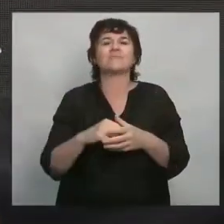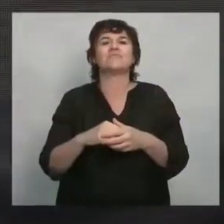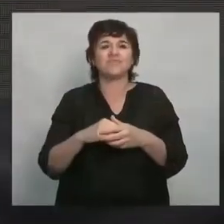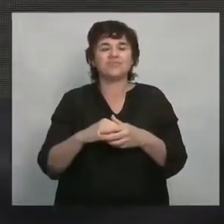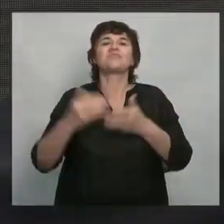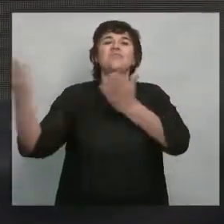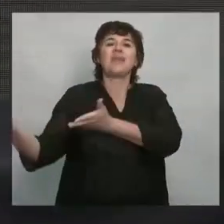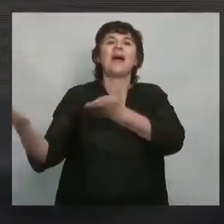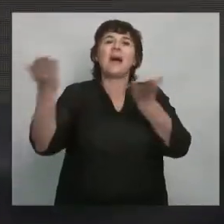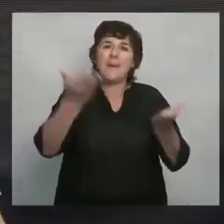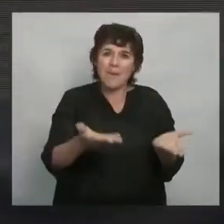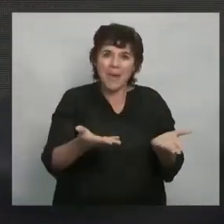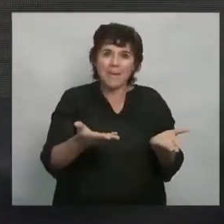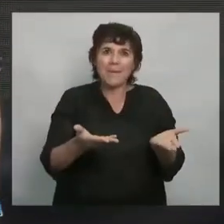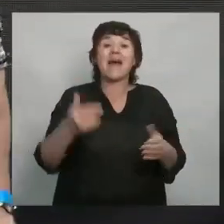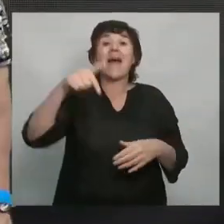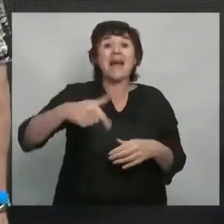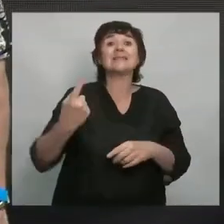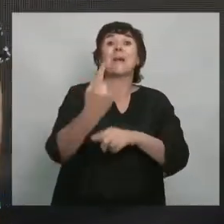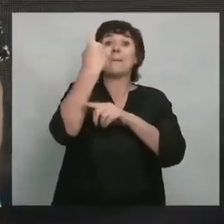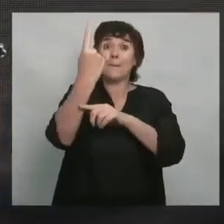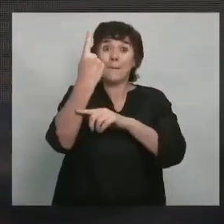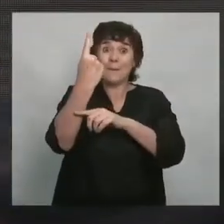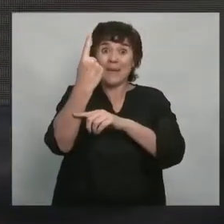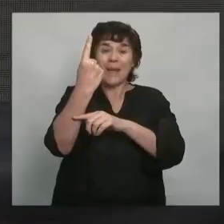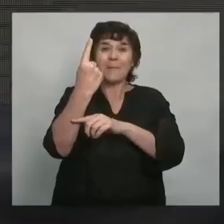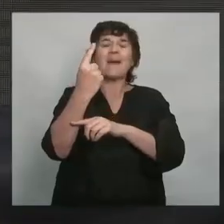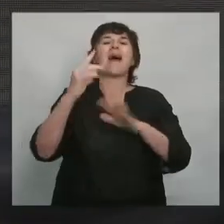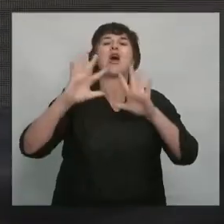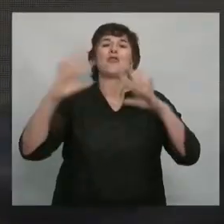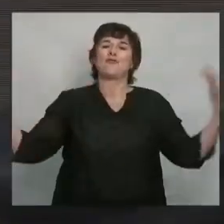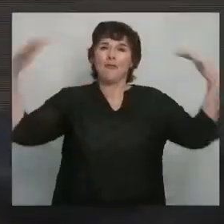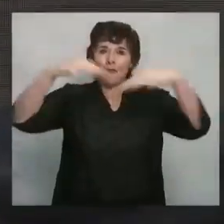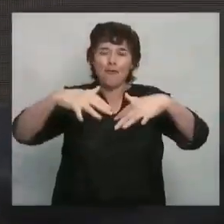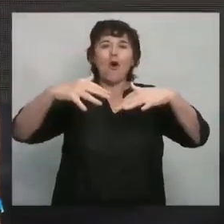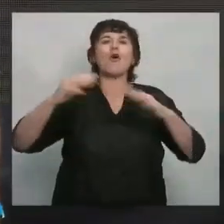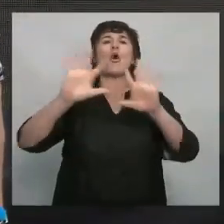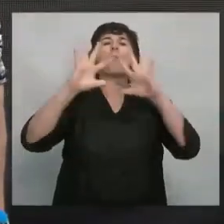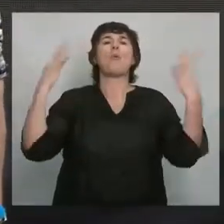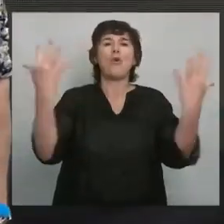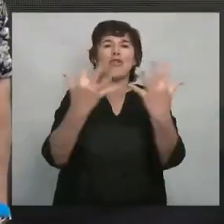les damos la bienvenida a este primer Foro Mundial de Pensamiento Crítico.